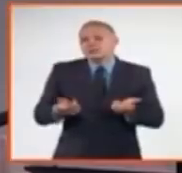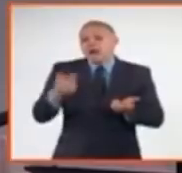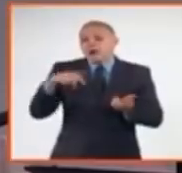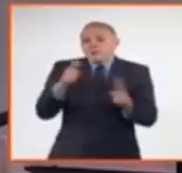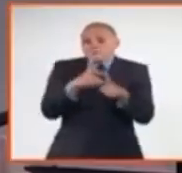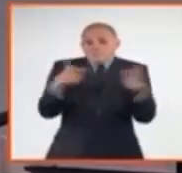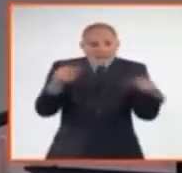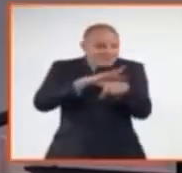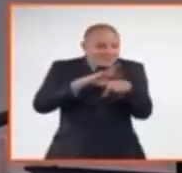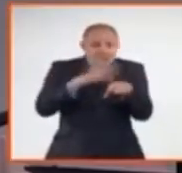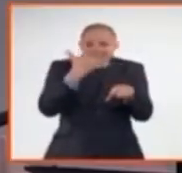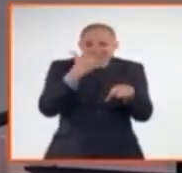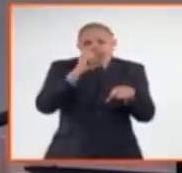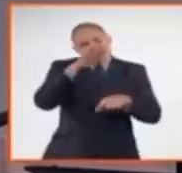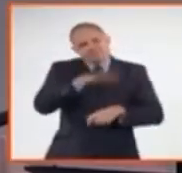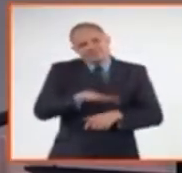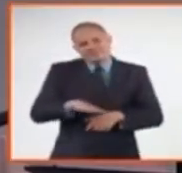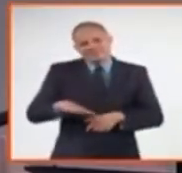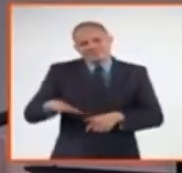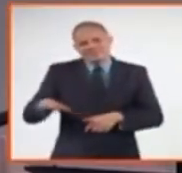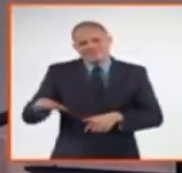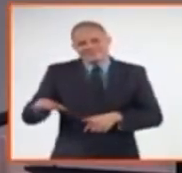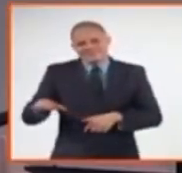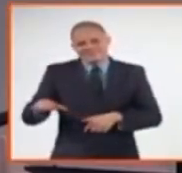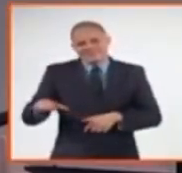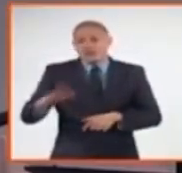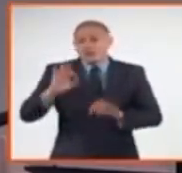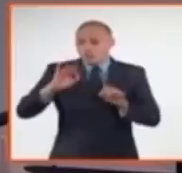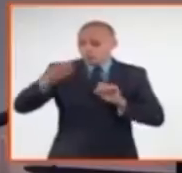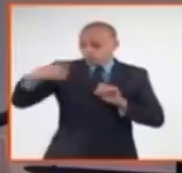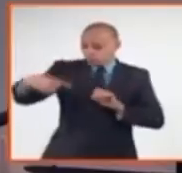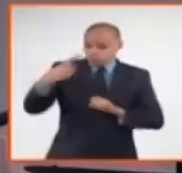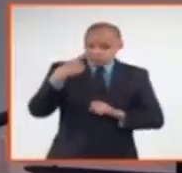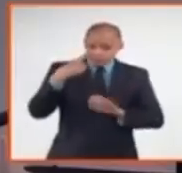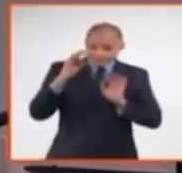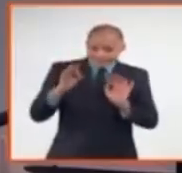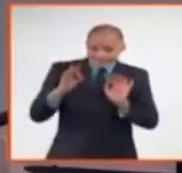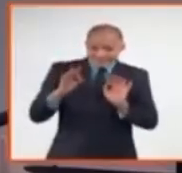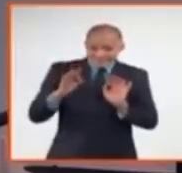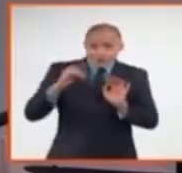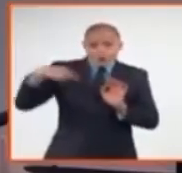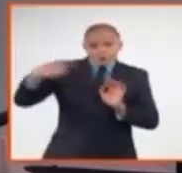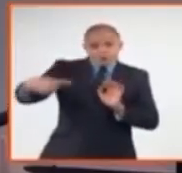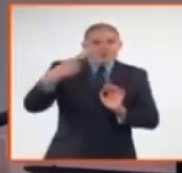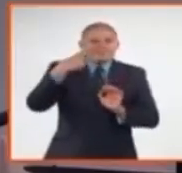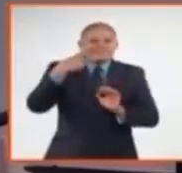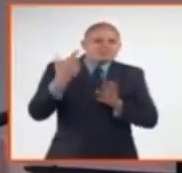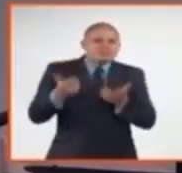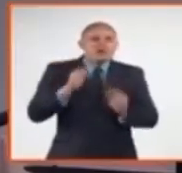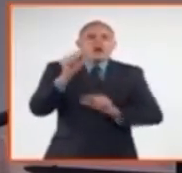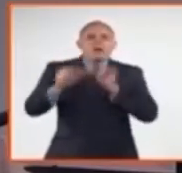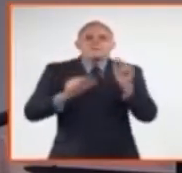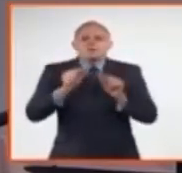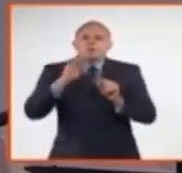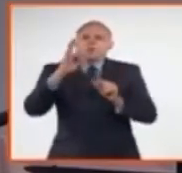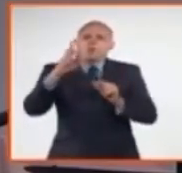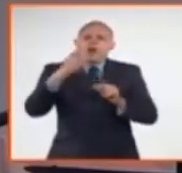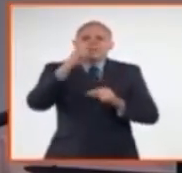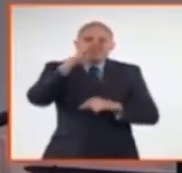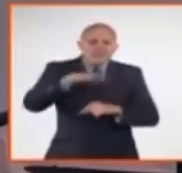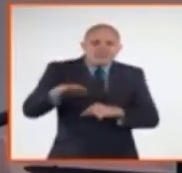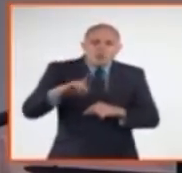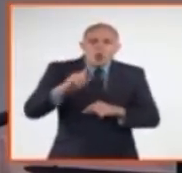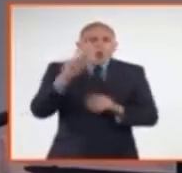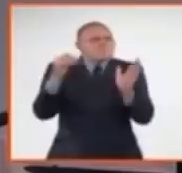personas que van a estar siendo positivo confirmado va a hacer en estas poblaciones que no están vacunados y también porque todos estamos claro